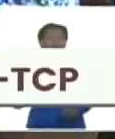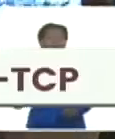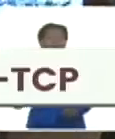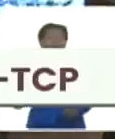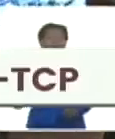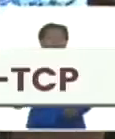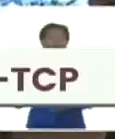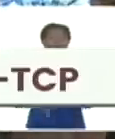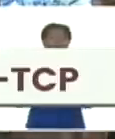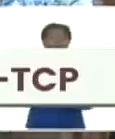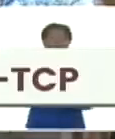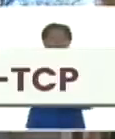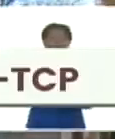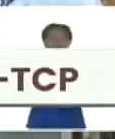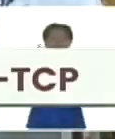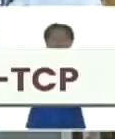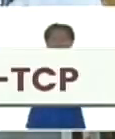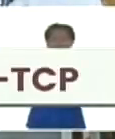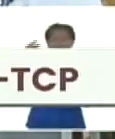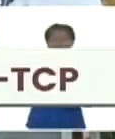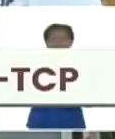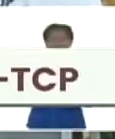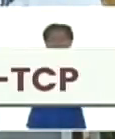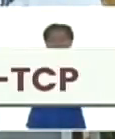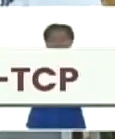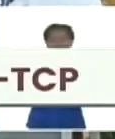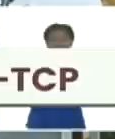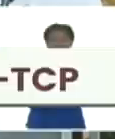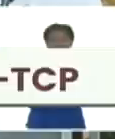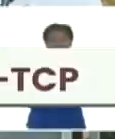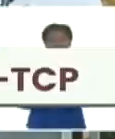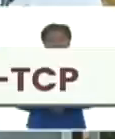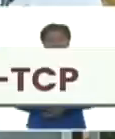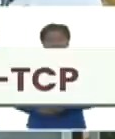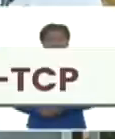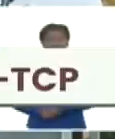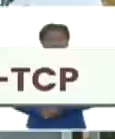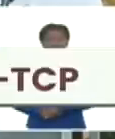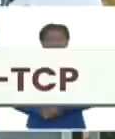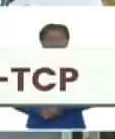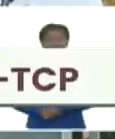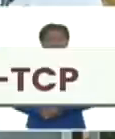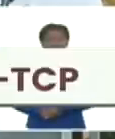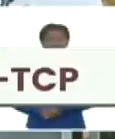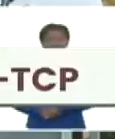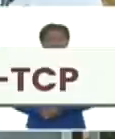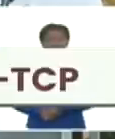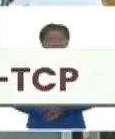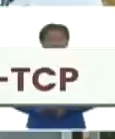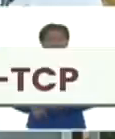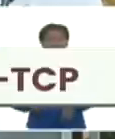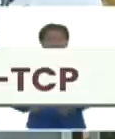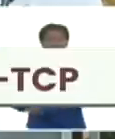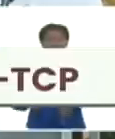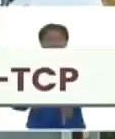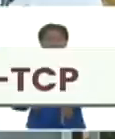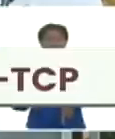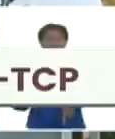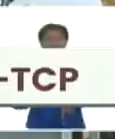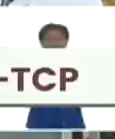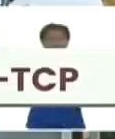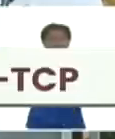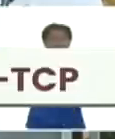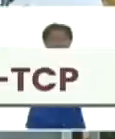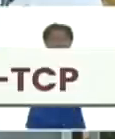aplicar la doctrina Monroe sobre lo que ellos han llamado como su traspatio o